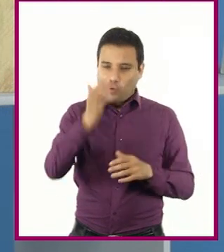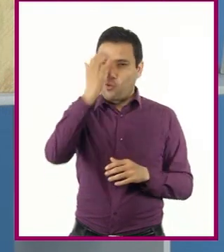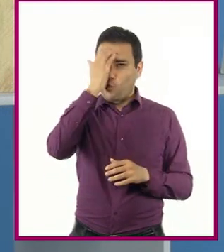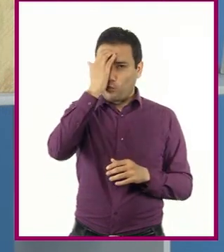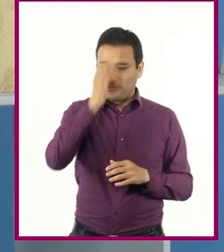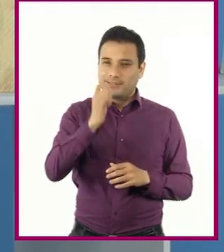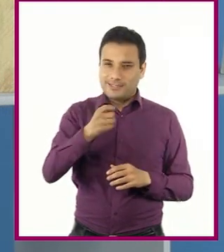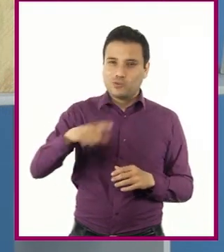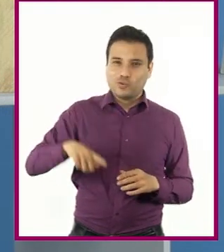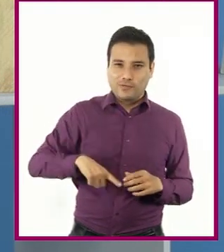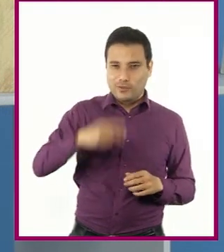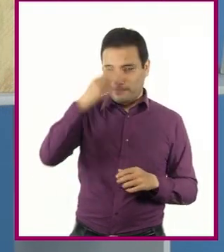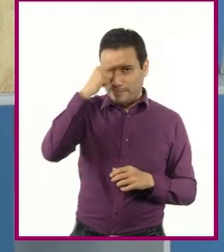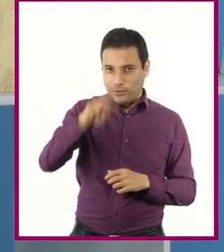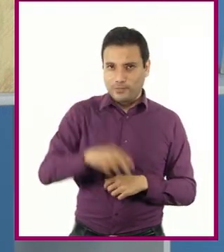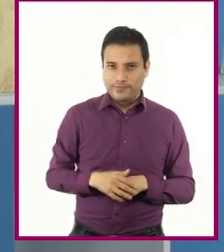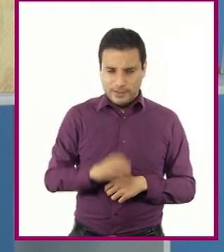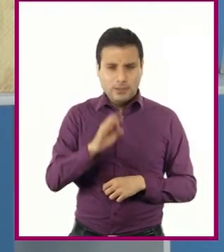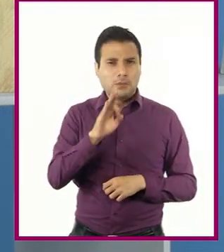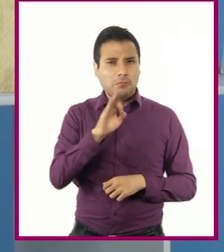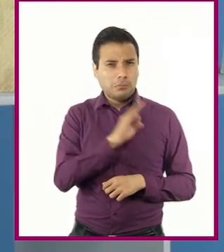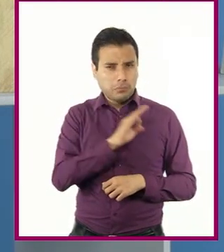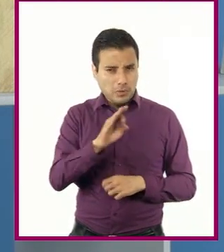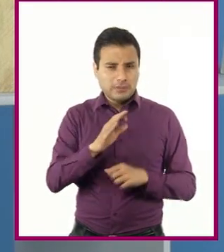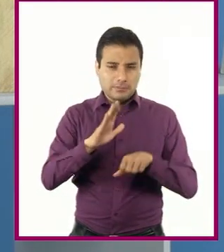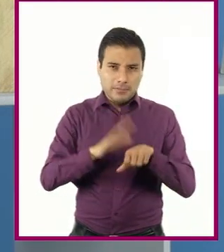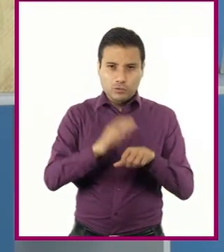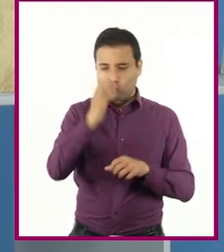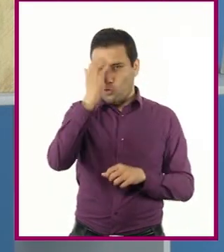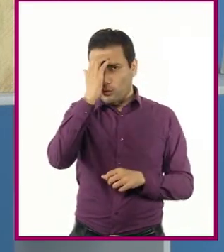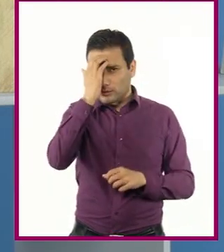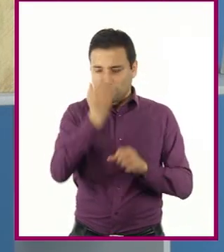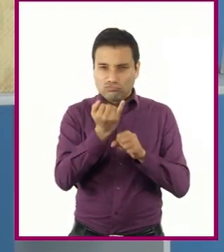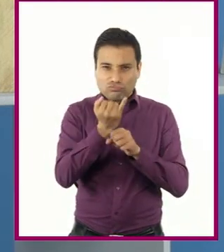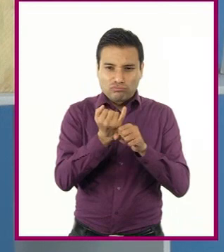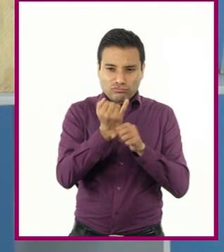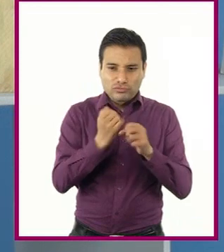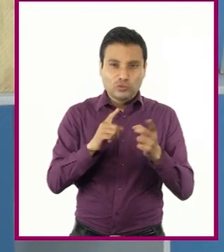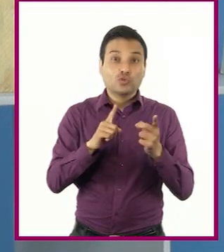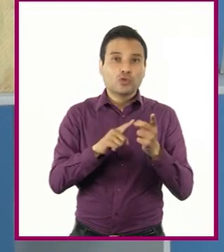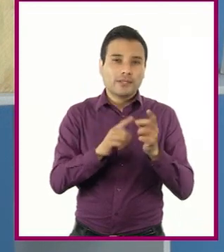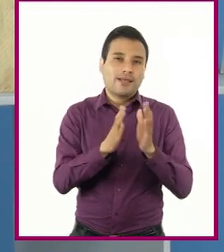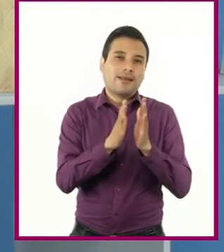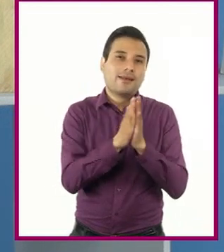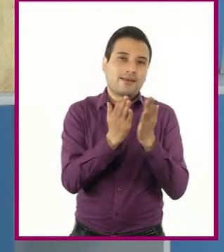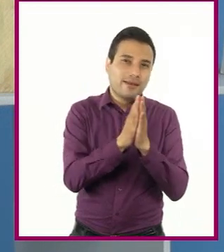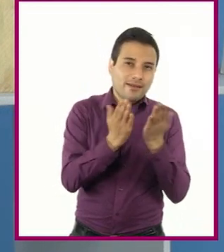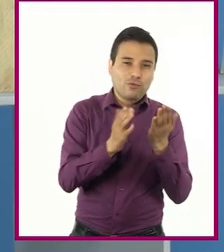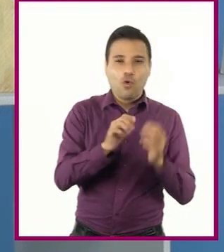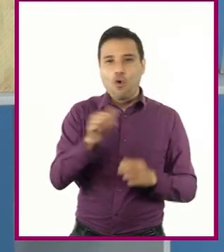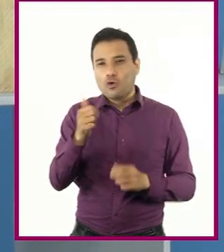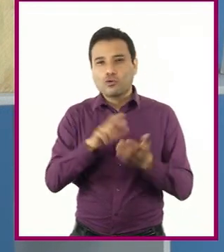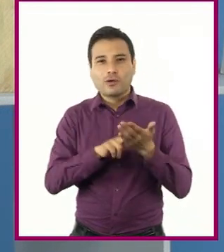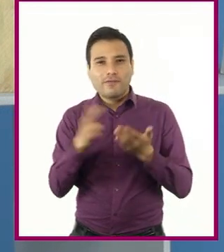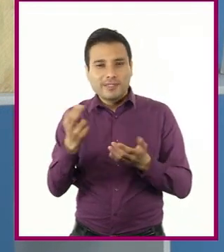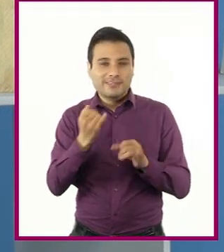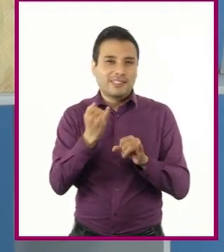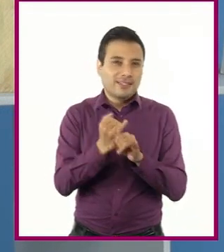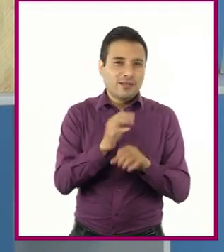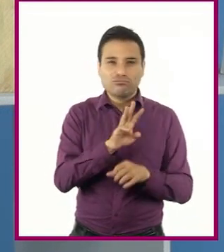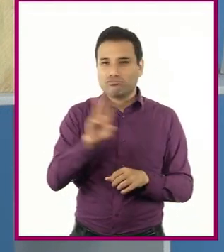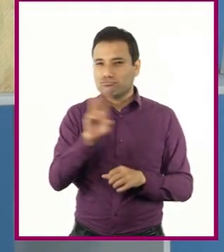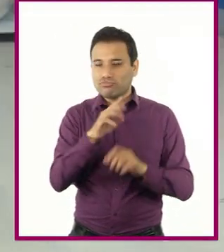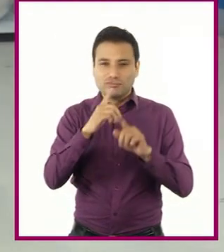mexicano, pero pueden seguir ahondando en la caracterización si consultan su libro de texto y otros materiales en la red y en la página